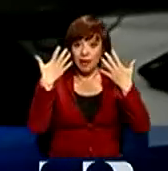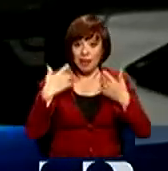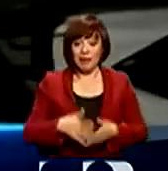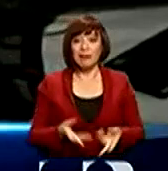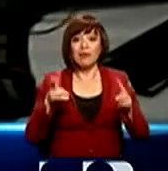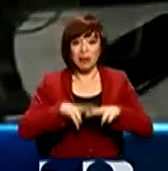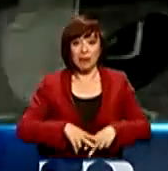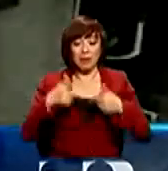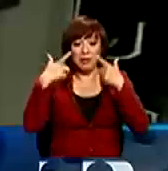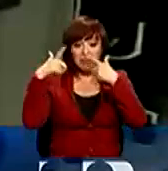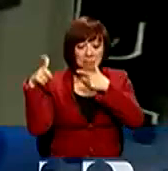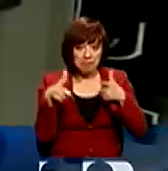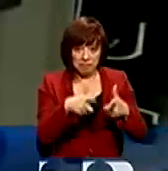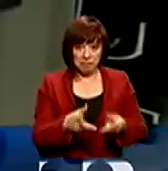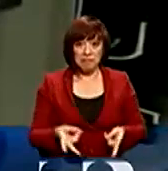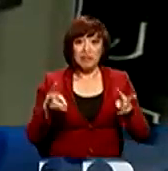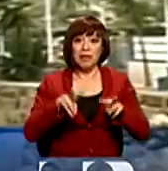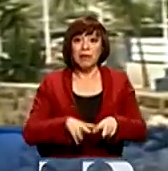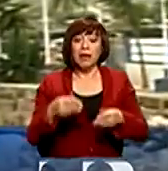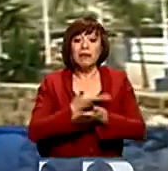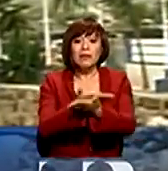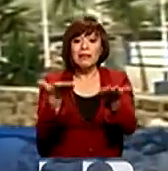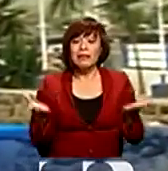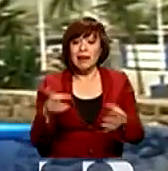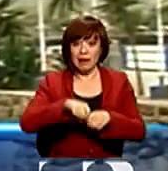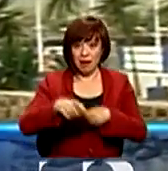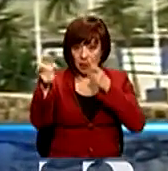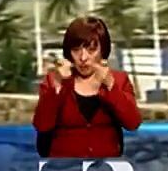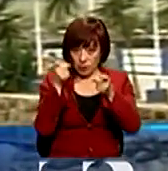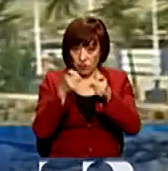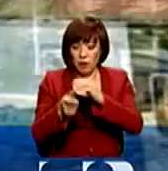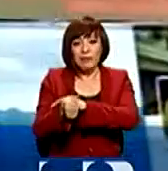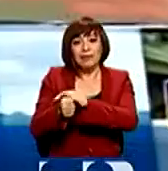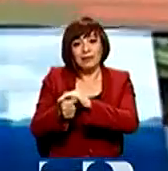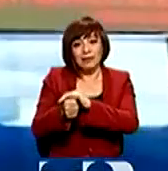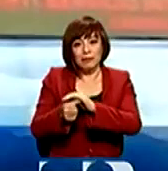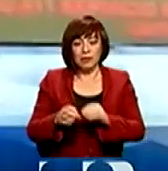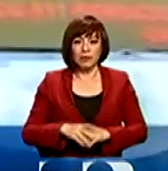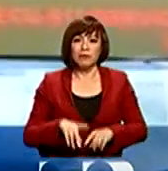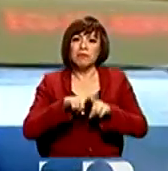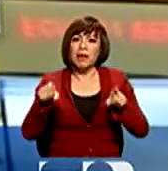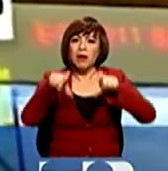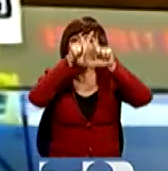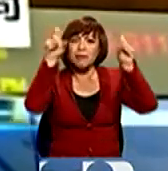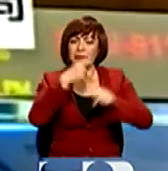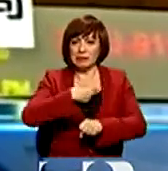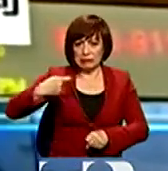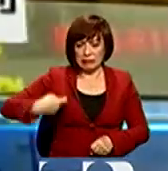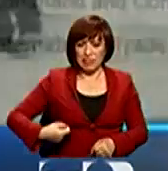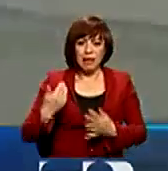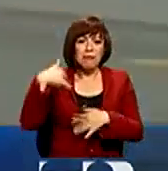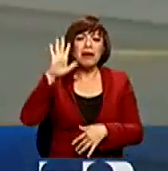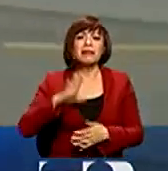centros provinciales, así como una sala de comando de emergencia en las Islas Galápagos. CIEC, empresa pública china, obtuvo más de